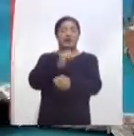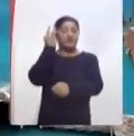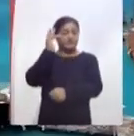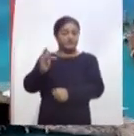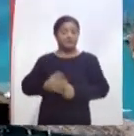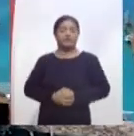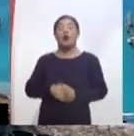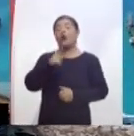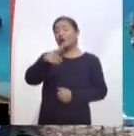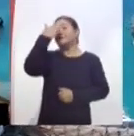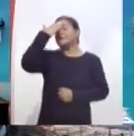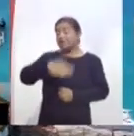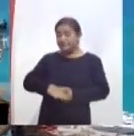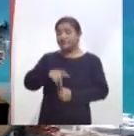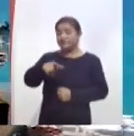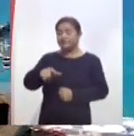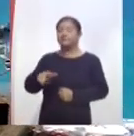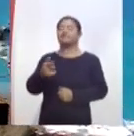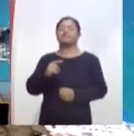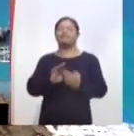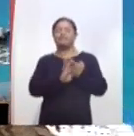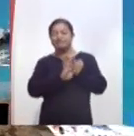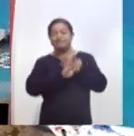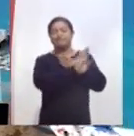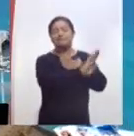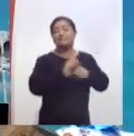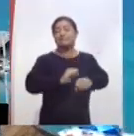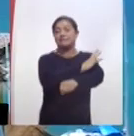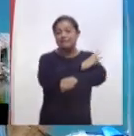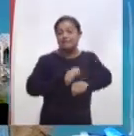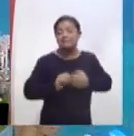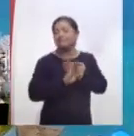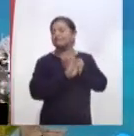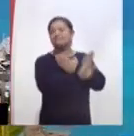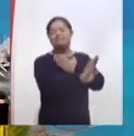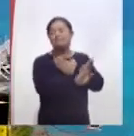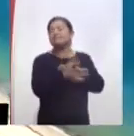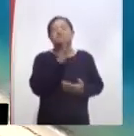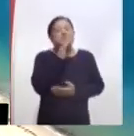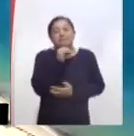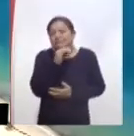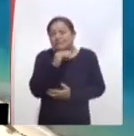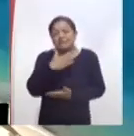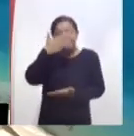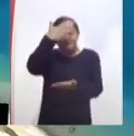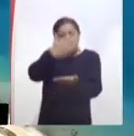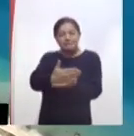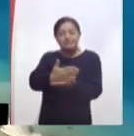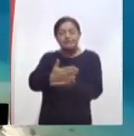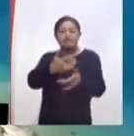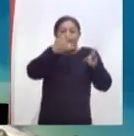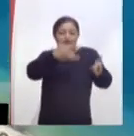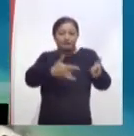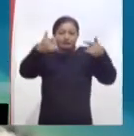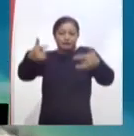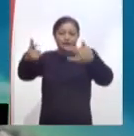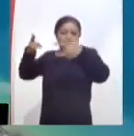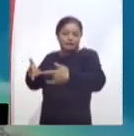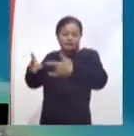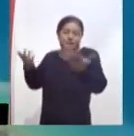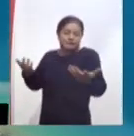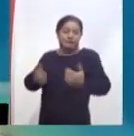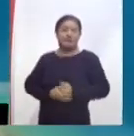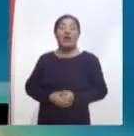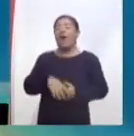sabe, evite viajar a las playas, ya que permanecerán cerradas como medida preventiva en tanto dure la contingencia sanitaria por el